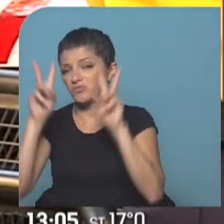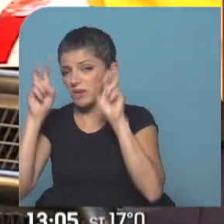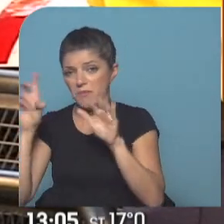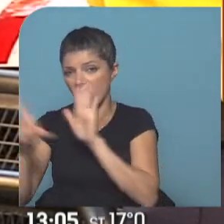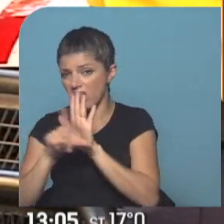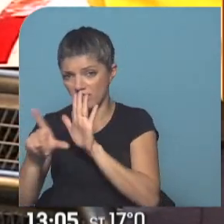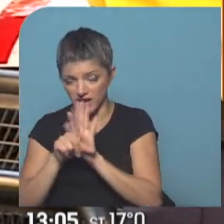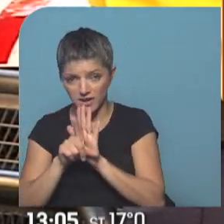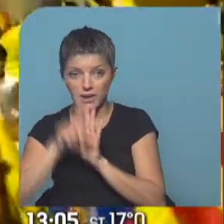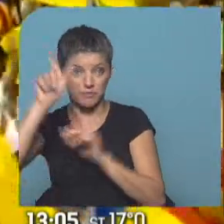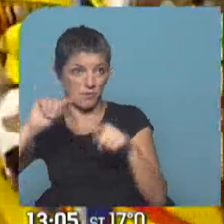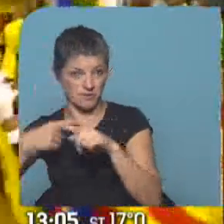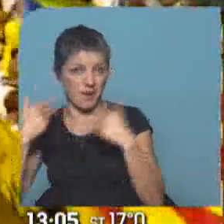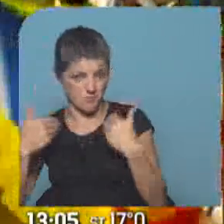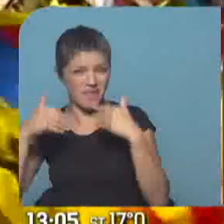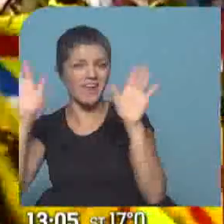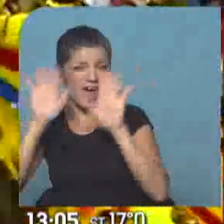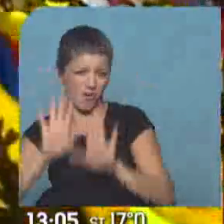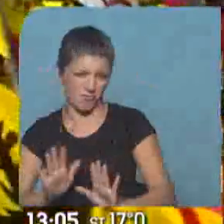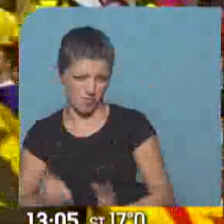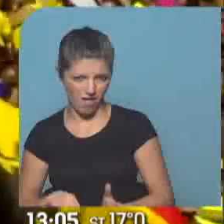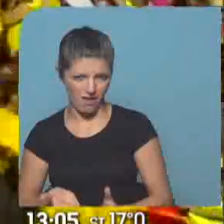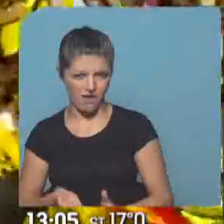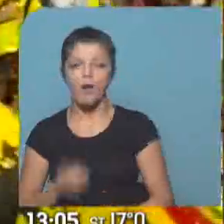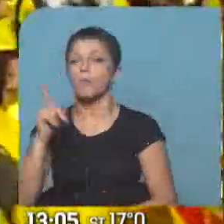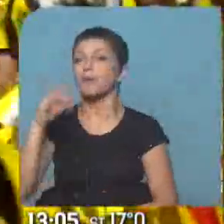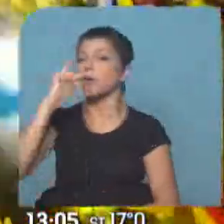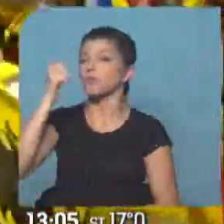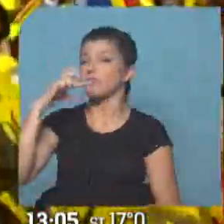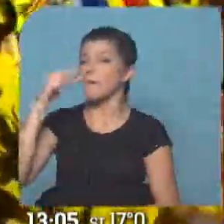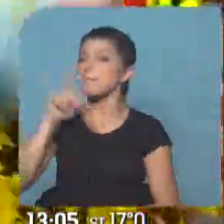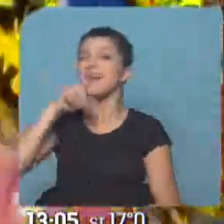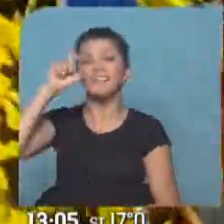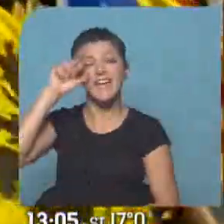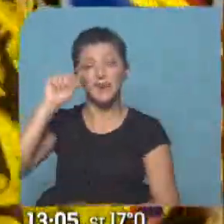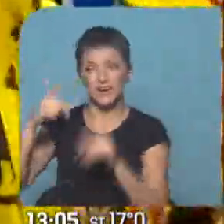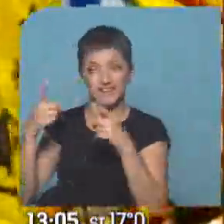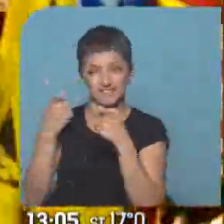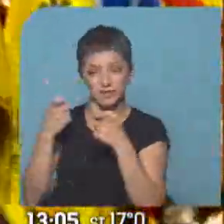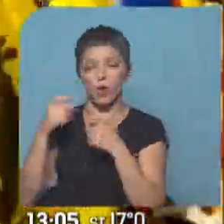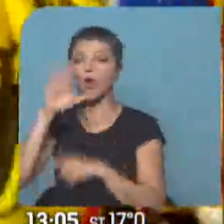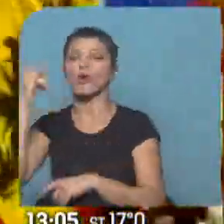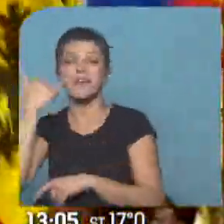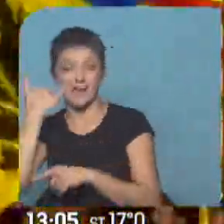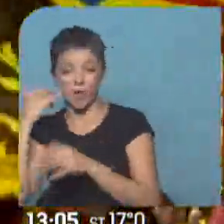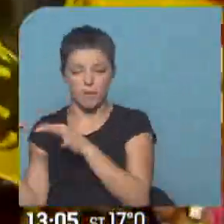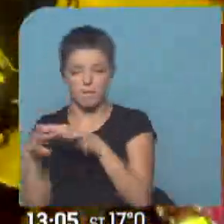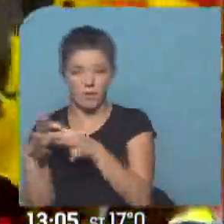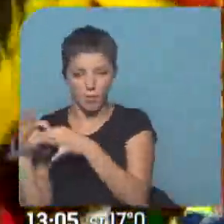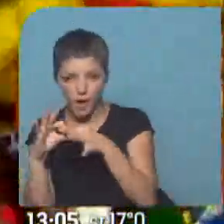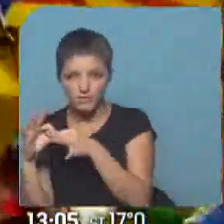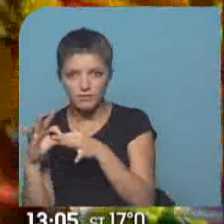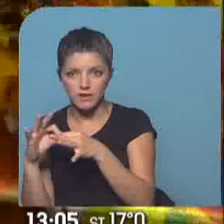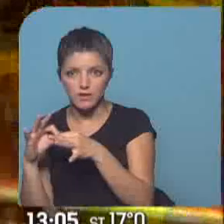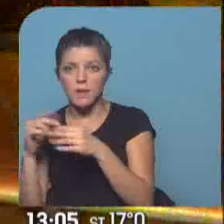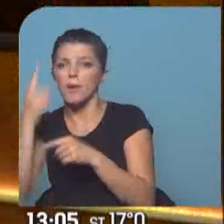los políticos las podrían ordenar, porque cuando necesitó Zapatero de aliarse con Rajoy para una noche hacer lo que la Troika